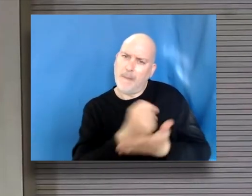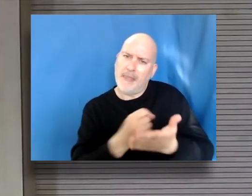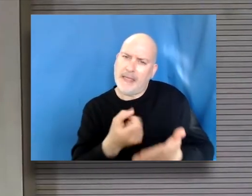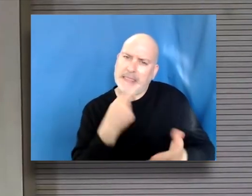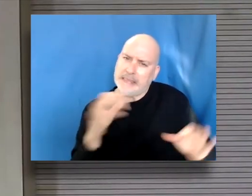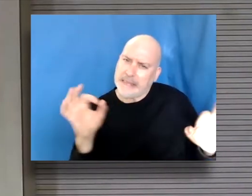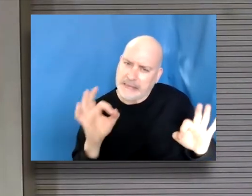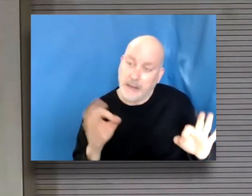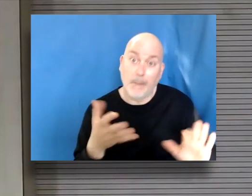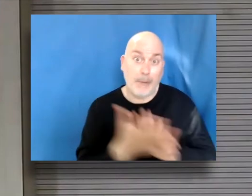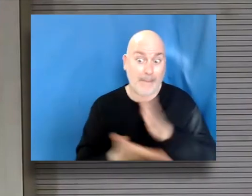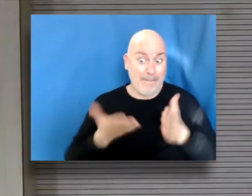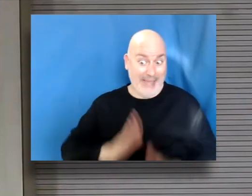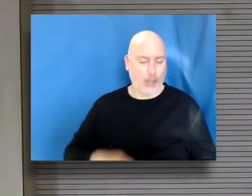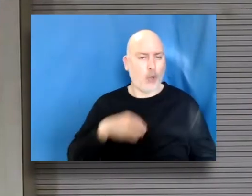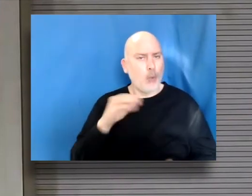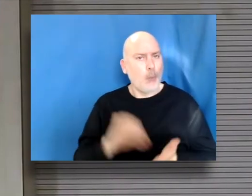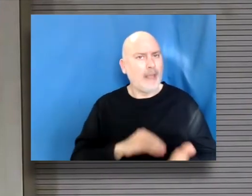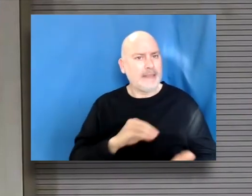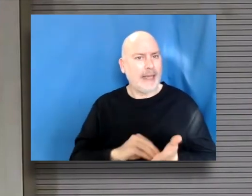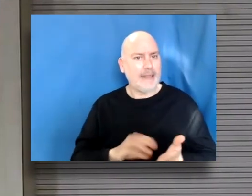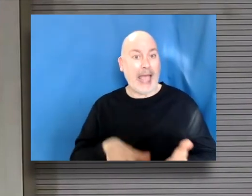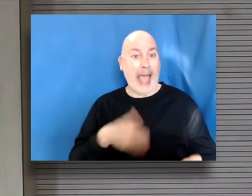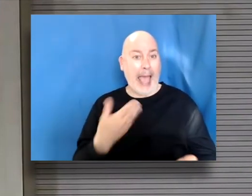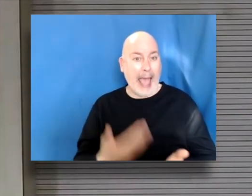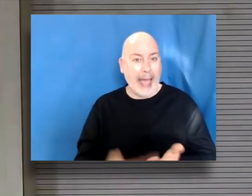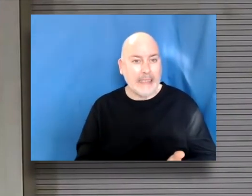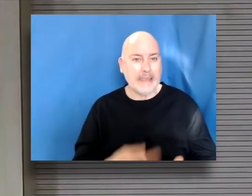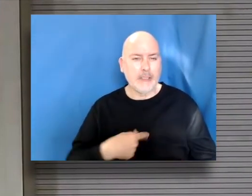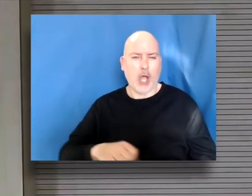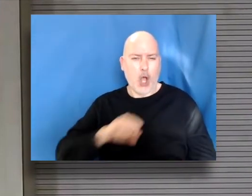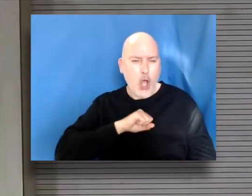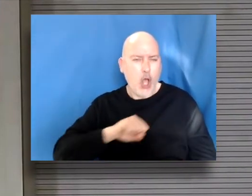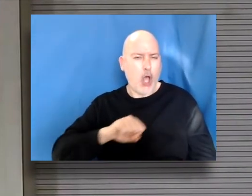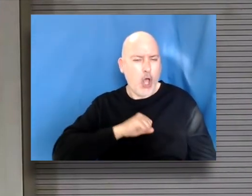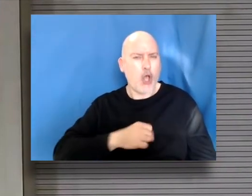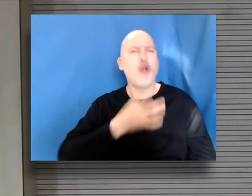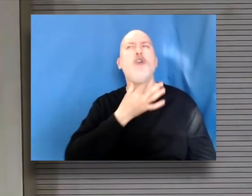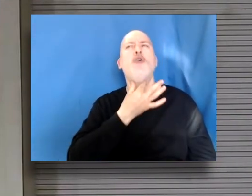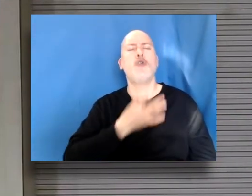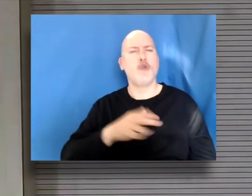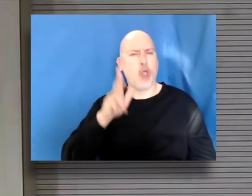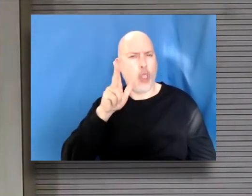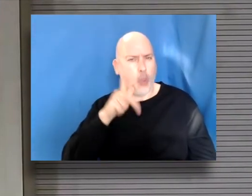sucede bastante que se enrojece y le duele tanto toser la garganta.